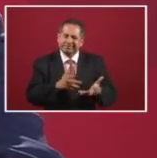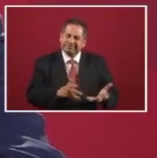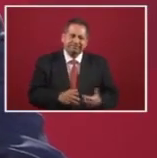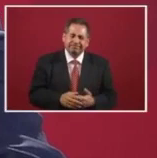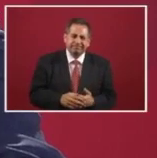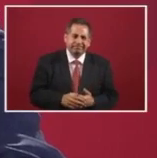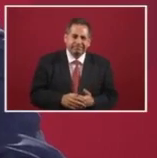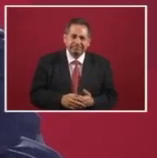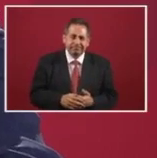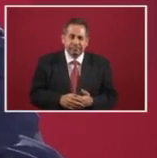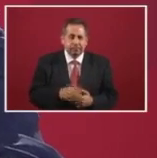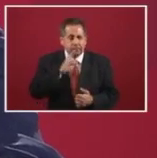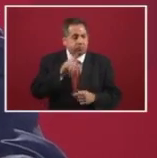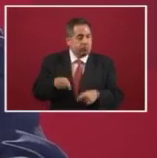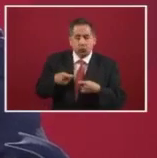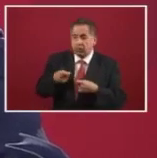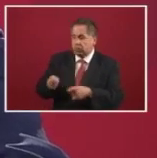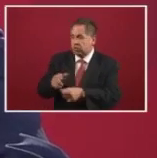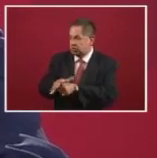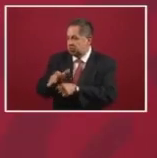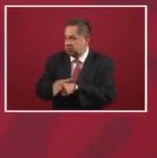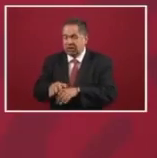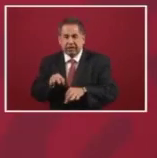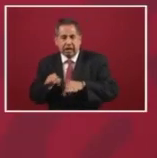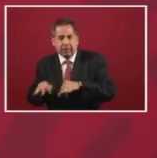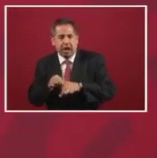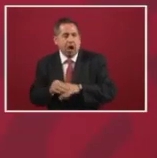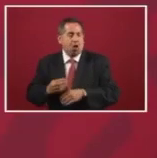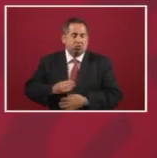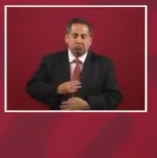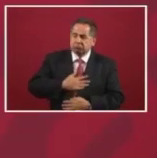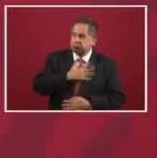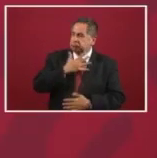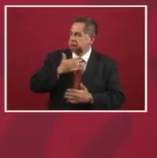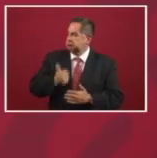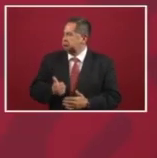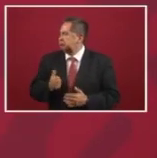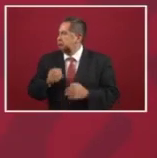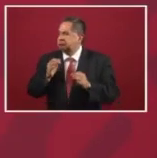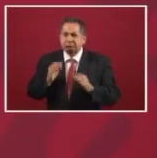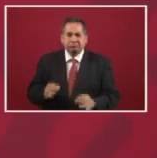que haya empleo, que haya bienestar, que haya felicidad,